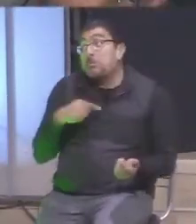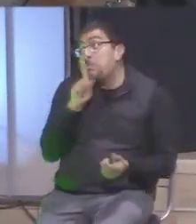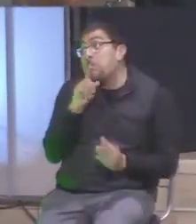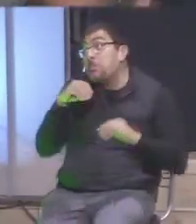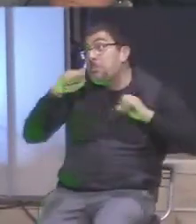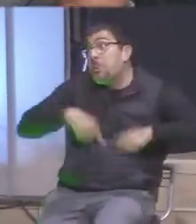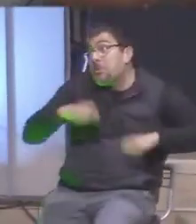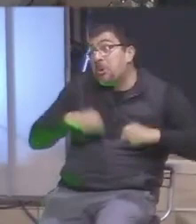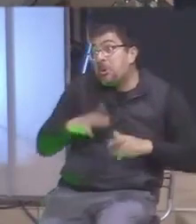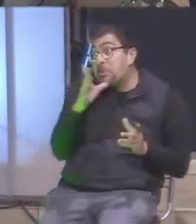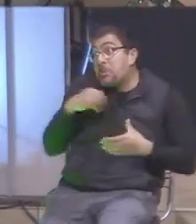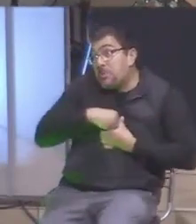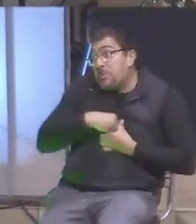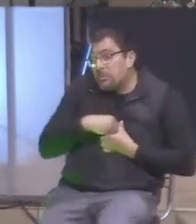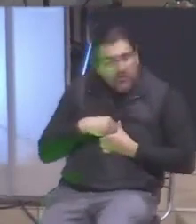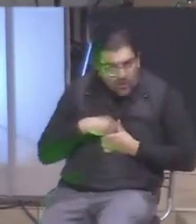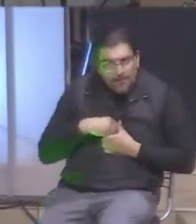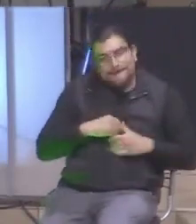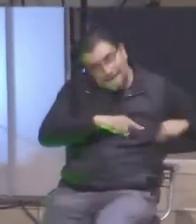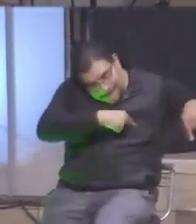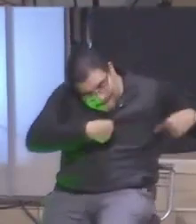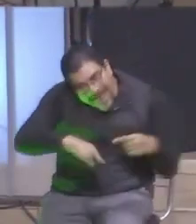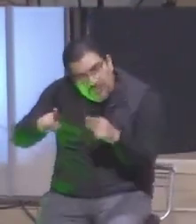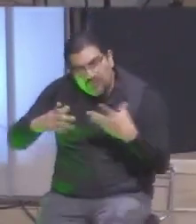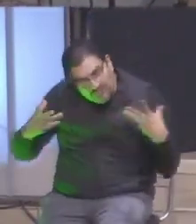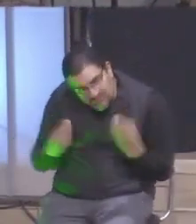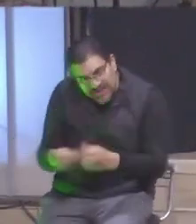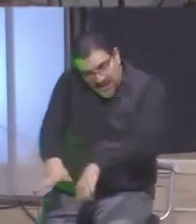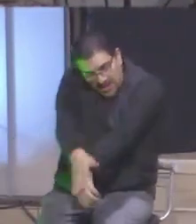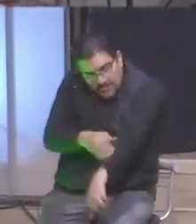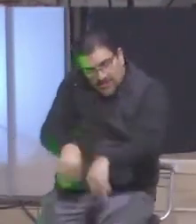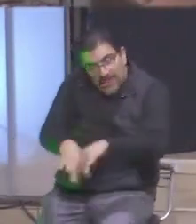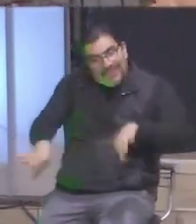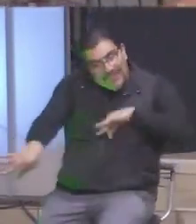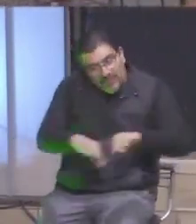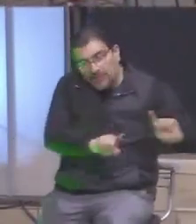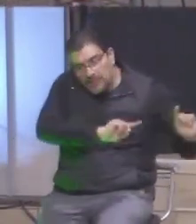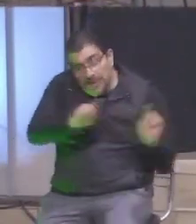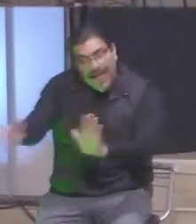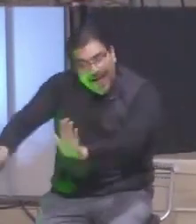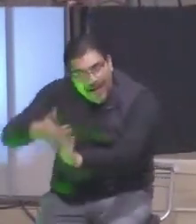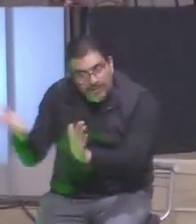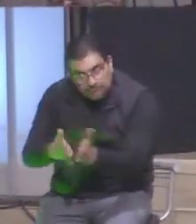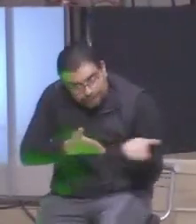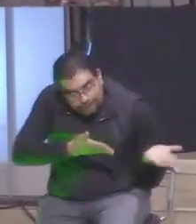incómodos estamos estrechos vamos al Bosque vamos a trabajar vamos a hacer